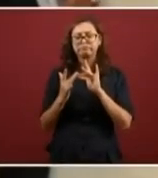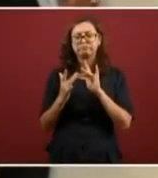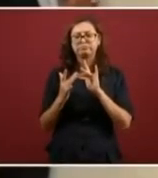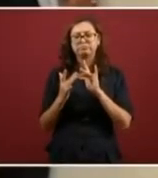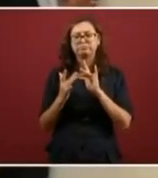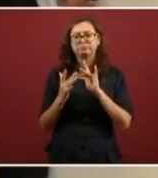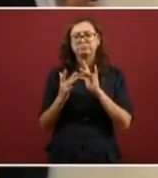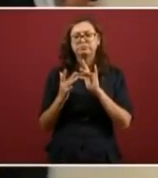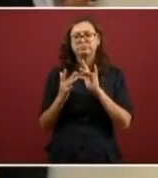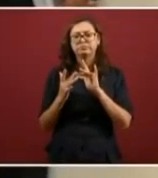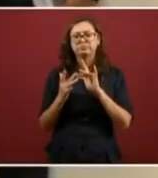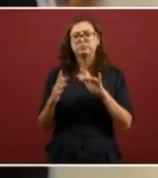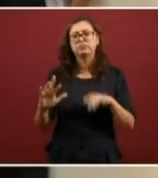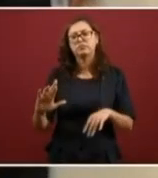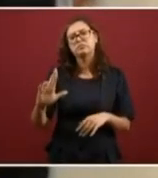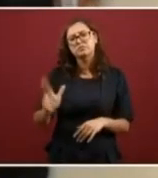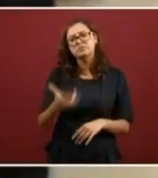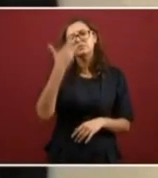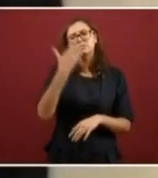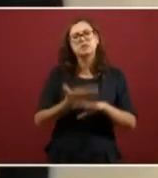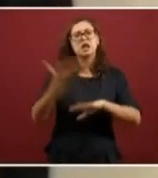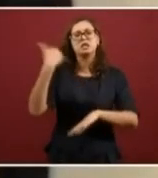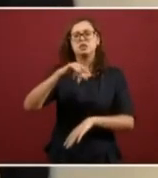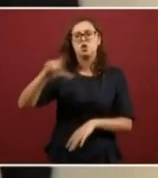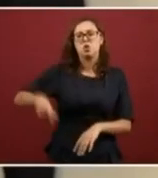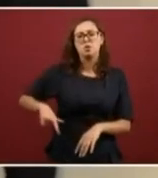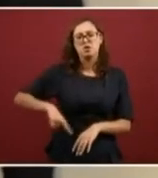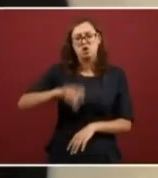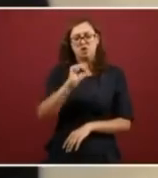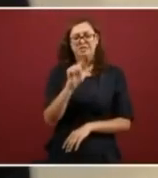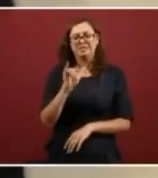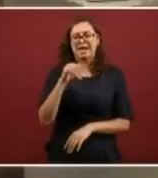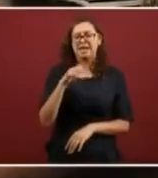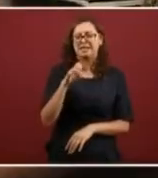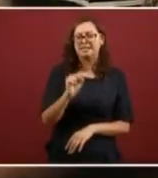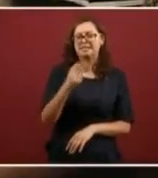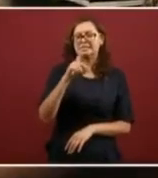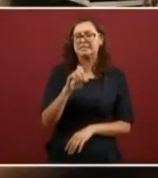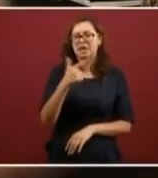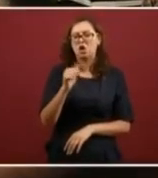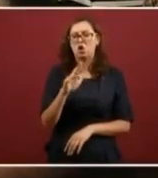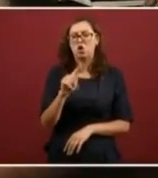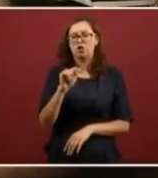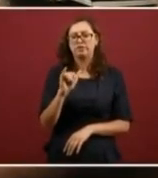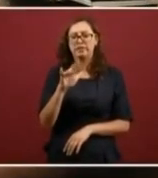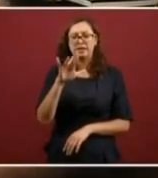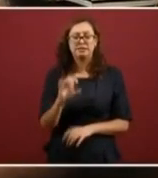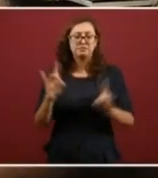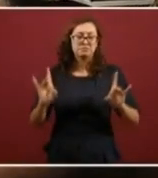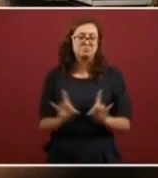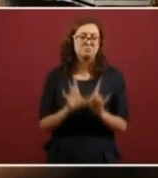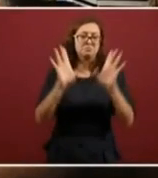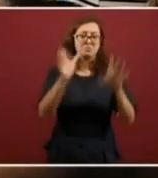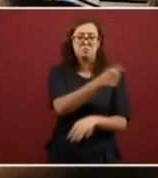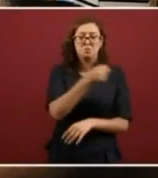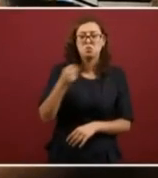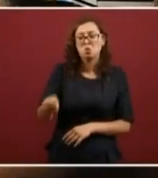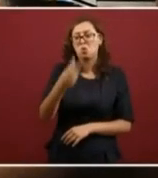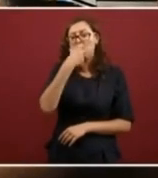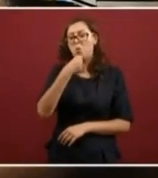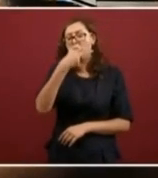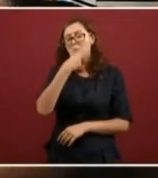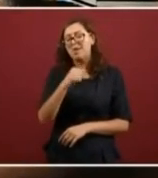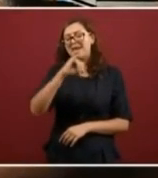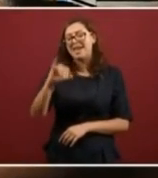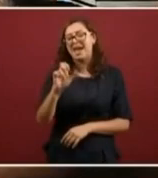que en el gobierno de Salinas de Gortari llegó sorpresivamente Carlos Jan González como secretario de